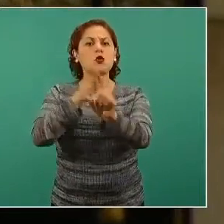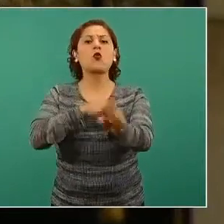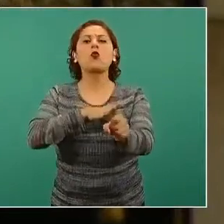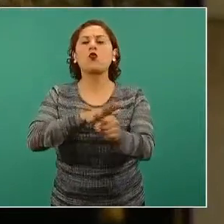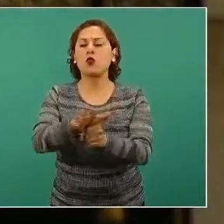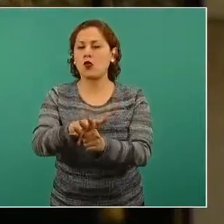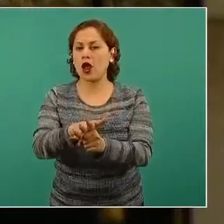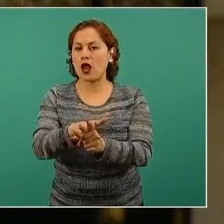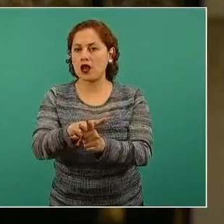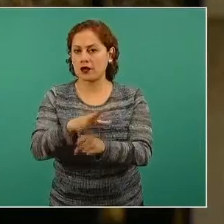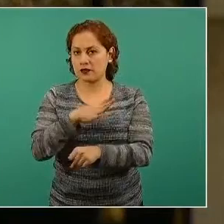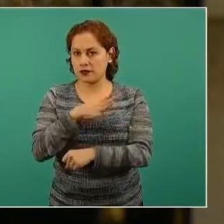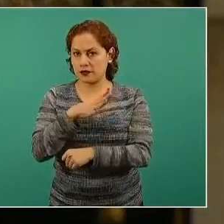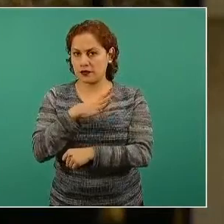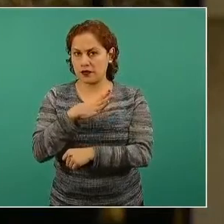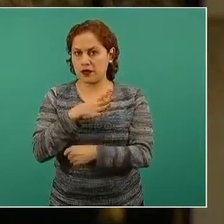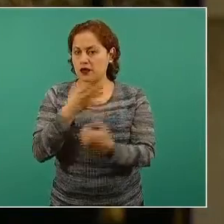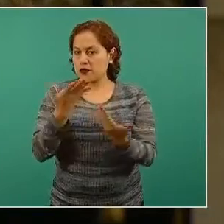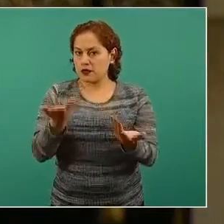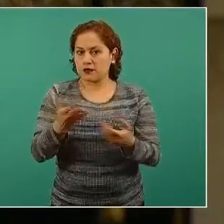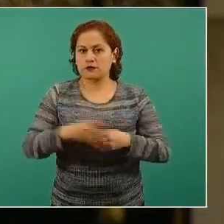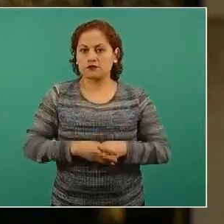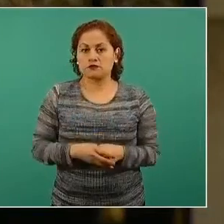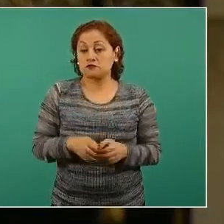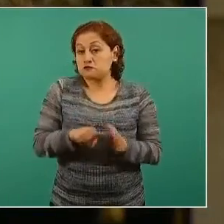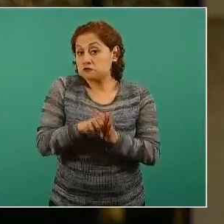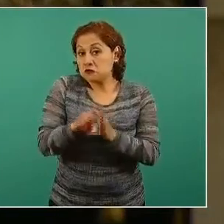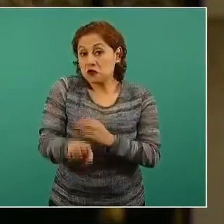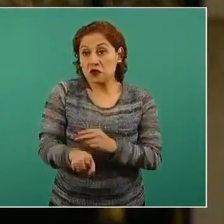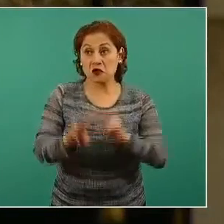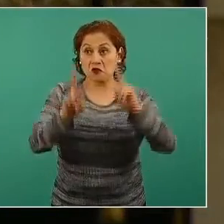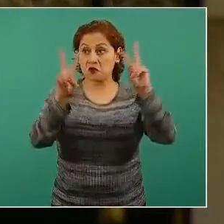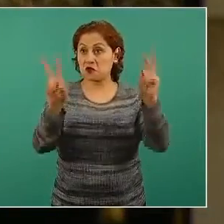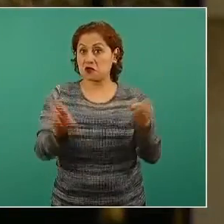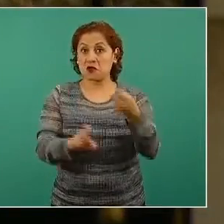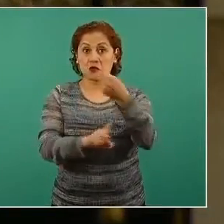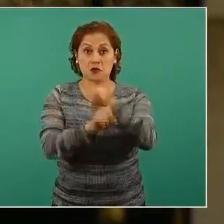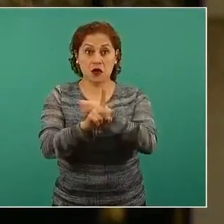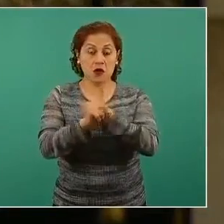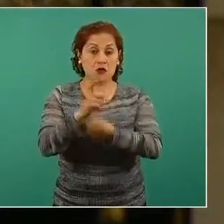sé, a vencer más adelante, el sector económico, el sector